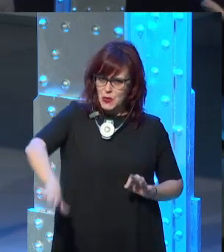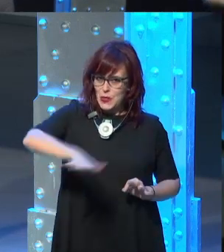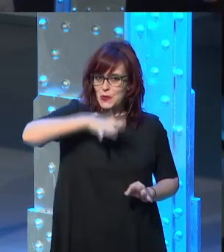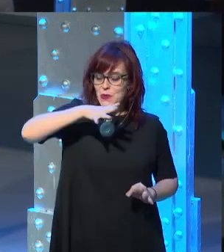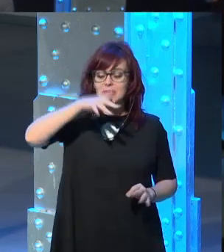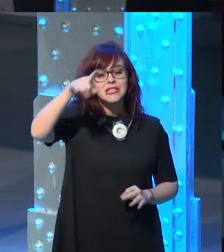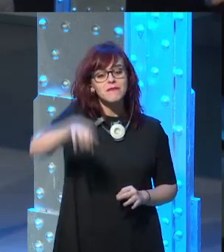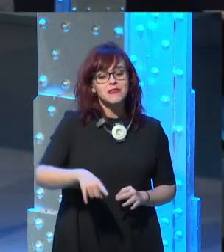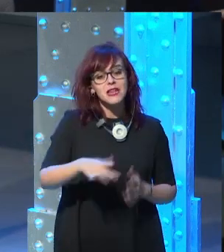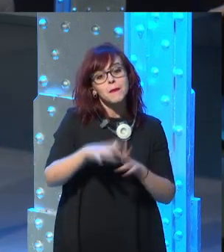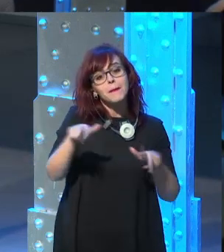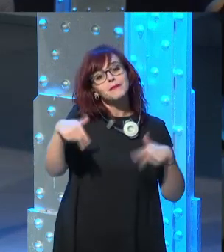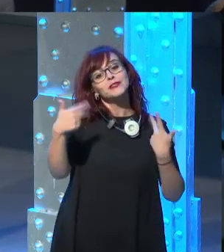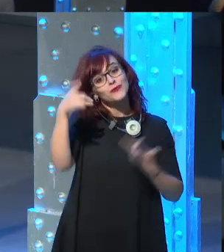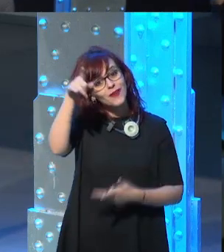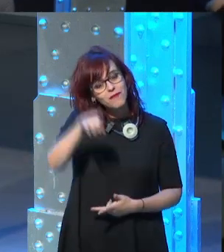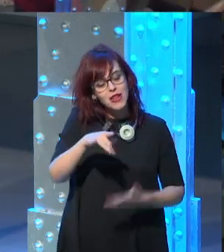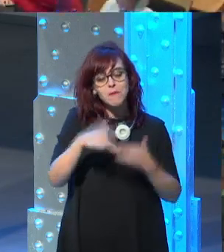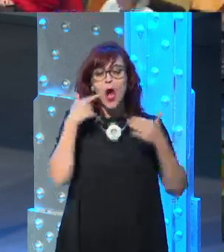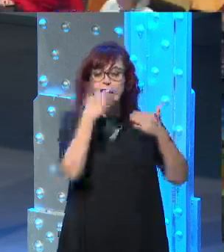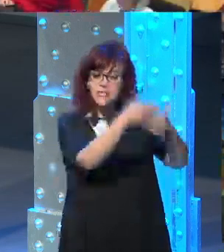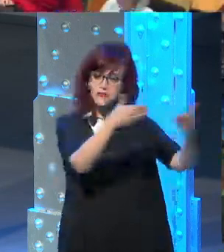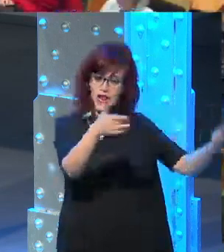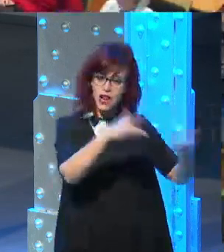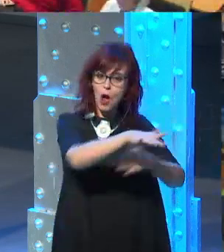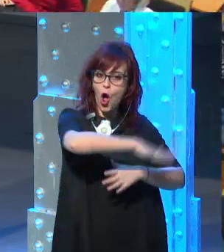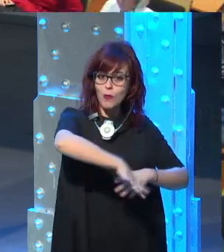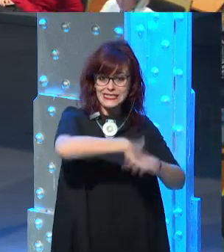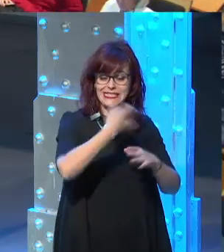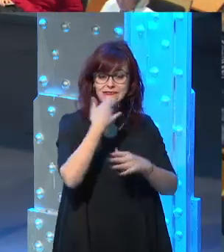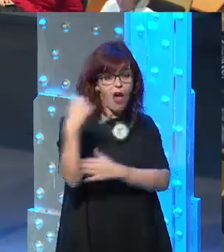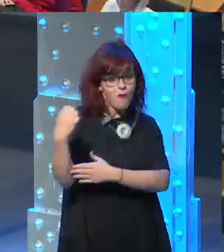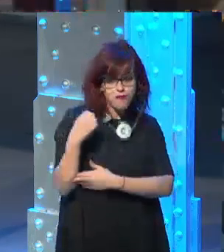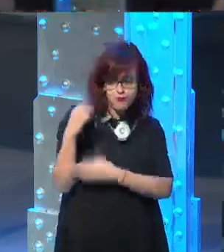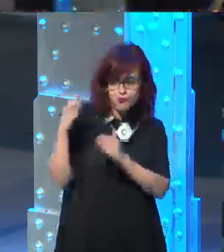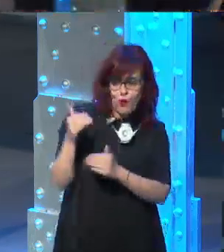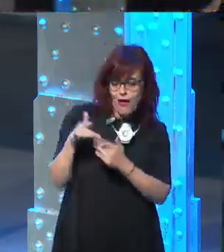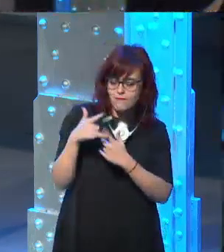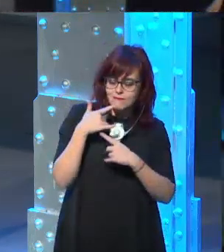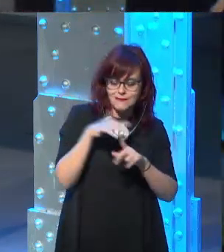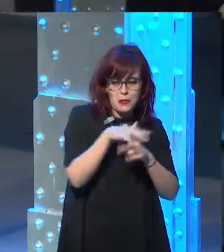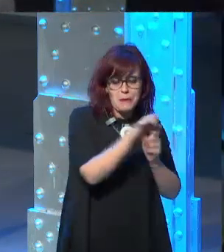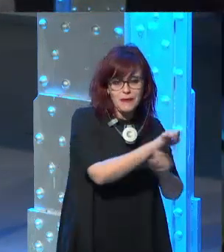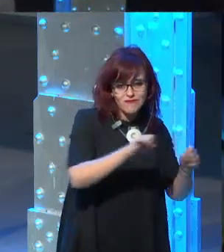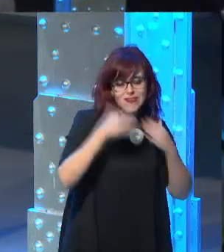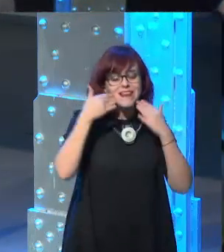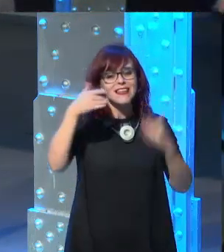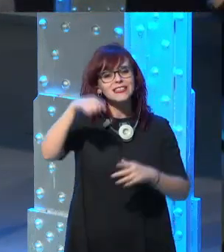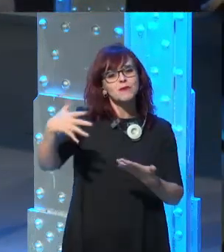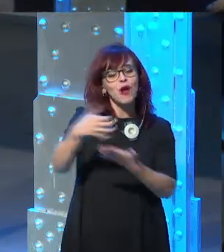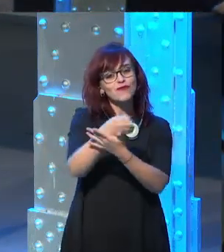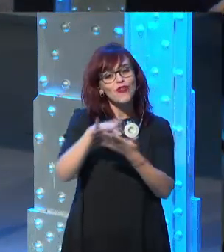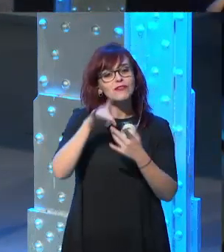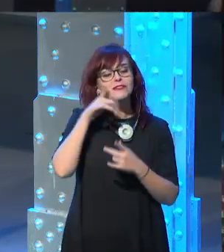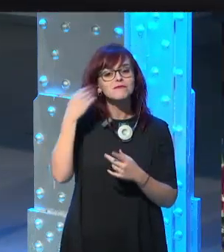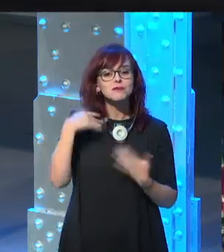espacio y permitirnos exponer las obras aquí. Sin su apoyo habría sido imposible. Muchísimas gracias a todos los que